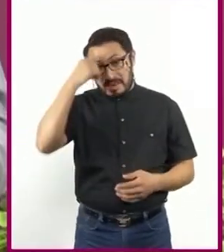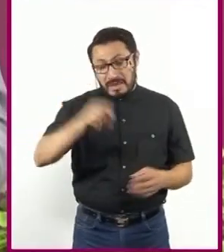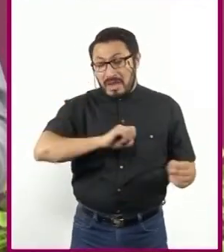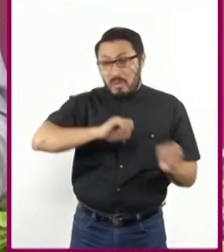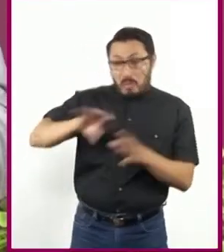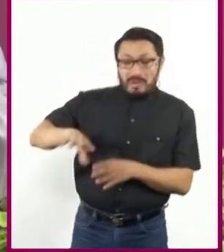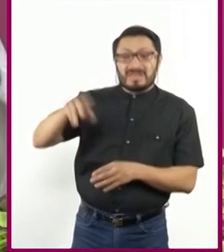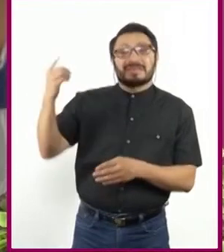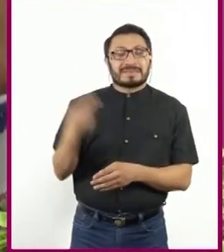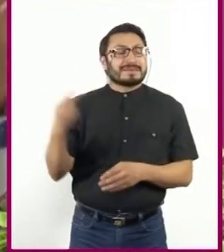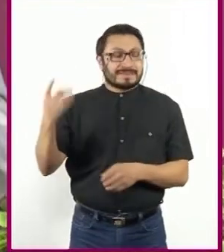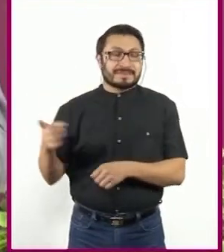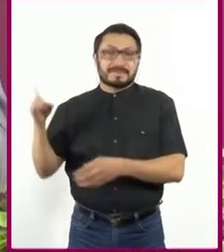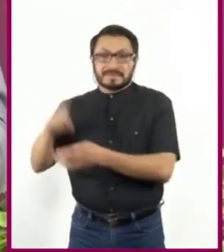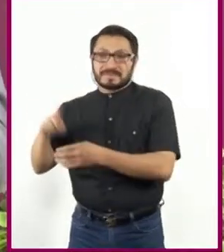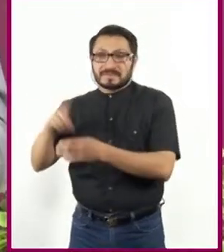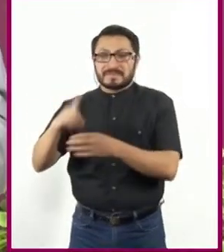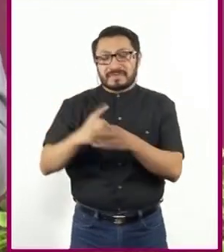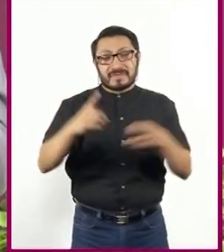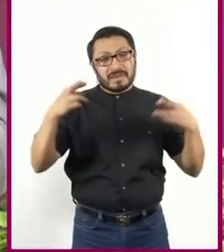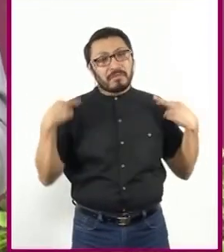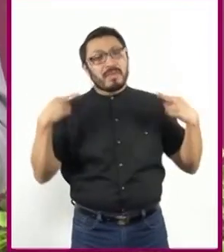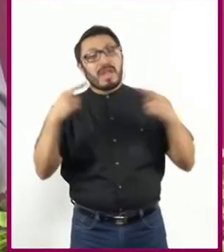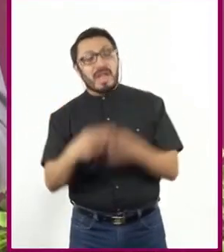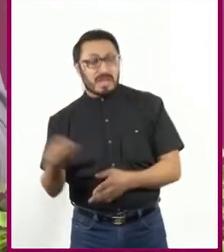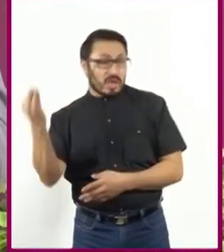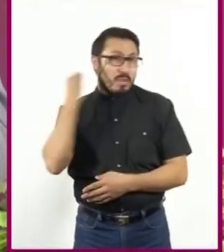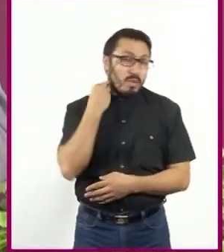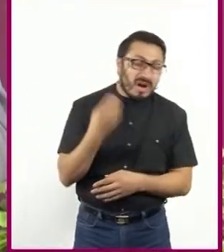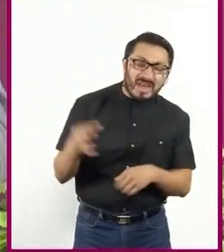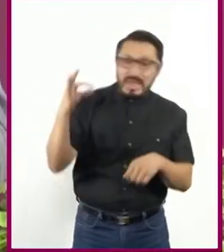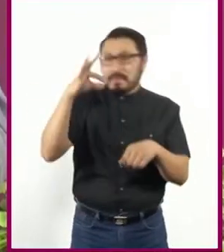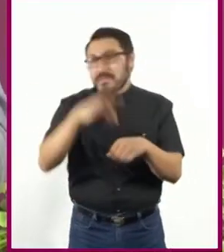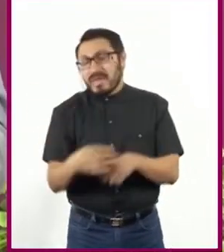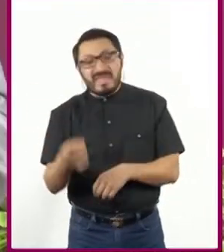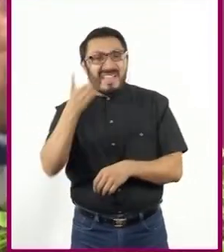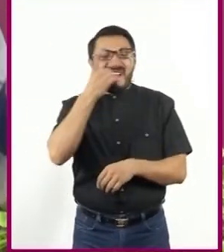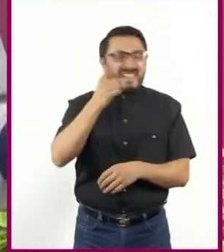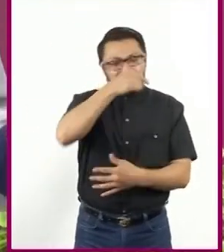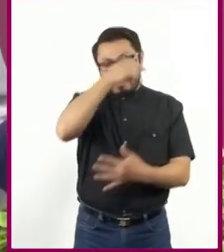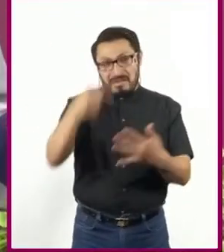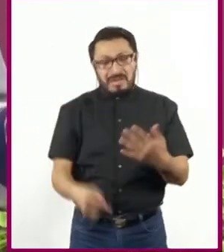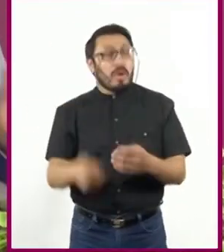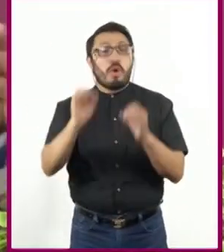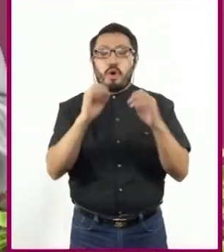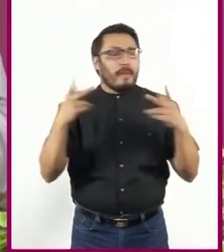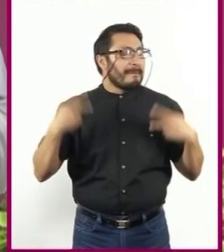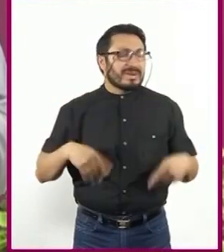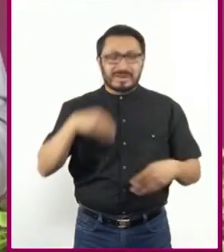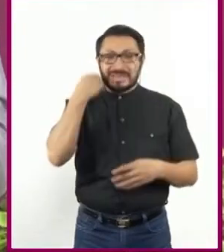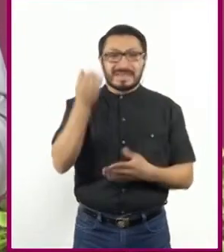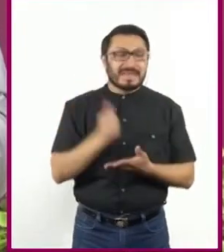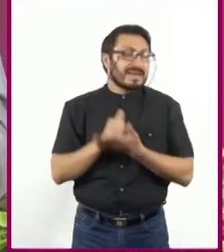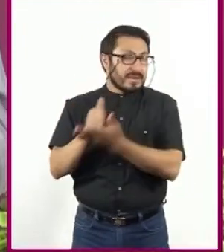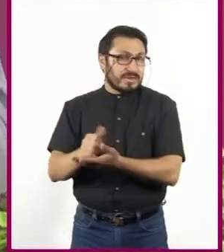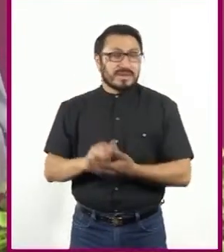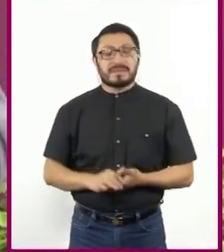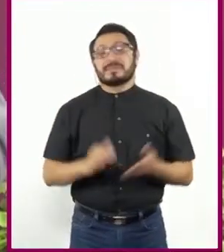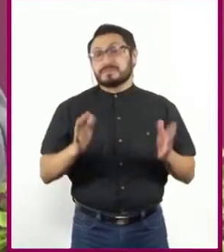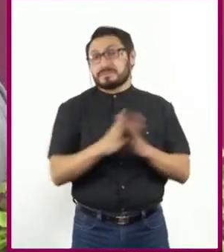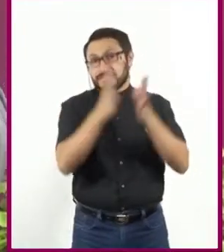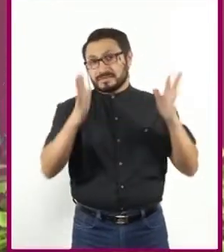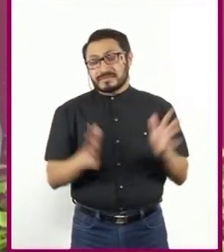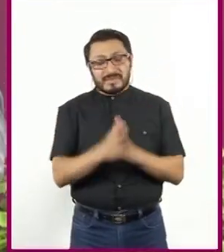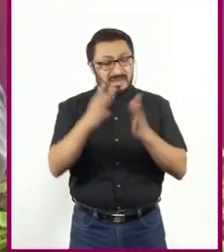dentistas, maestras, abogadas o simplemente personas que tengan la intención de ayudar. Participar apoyando